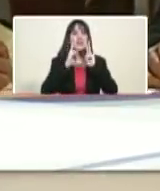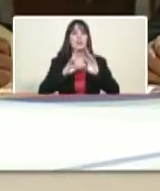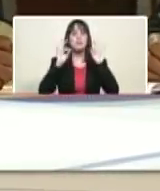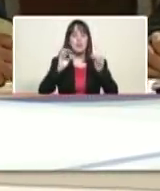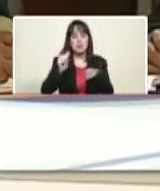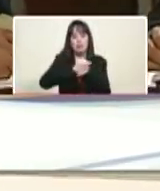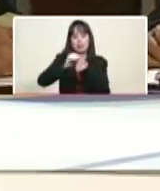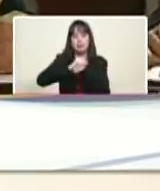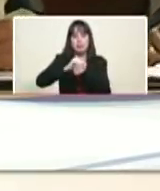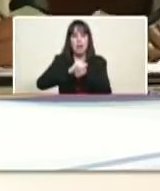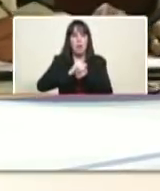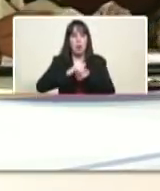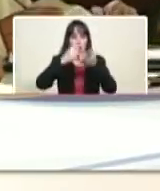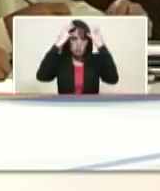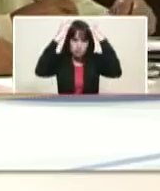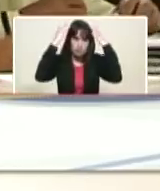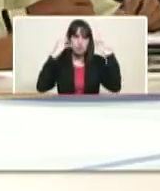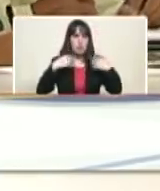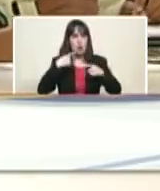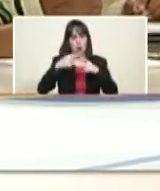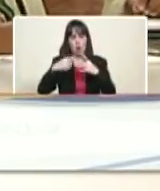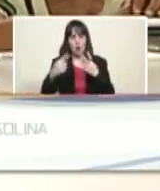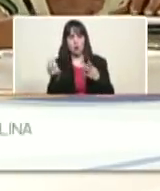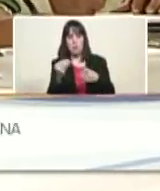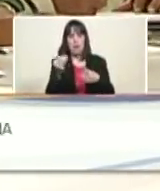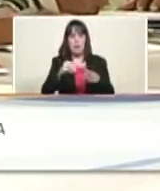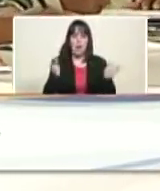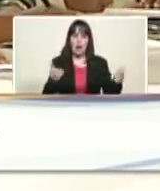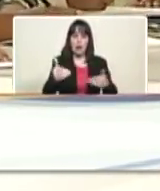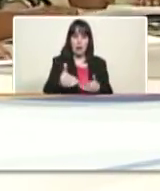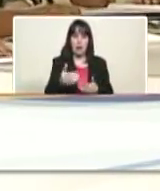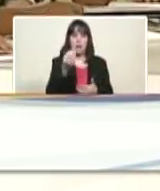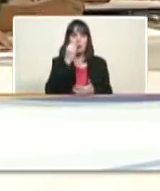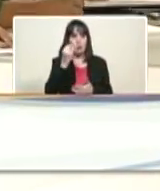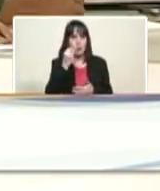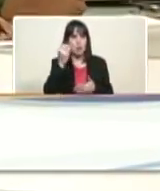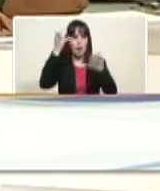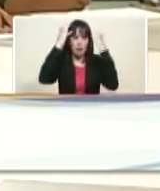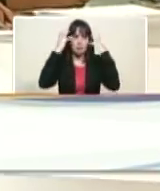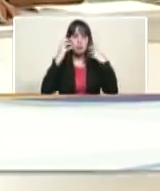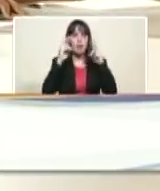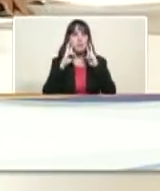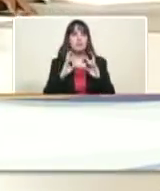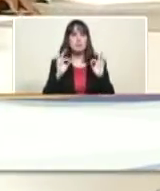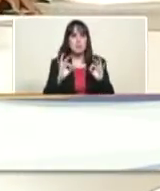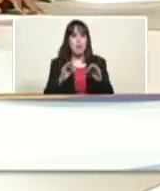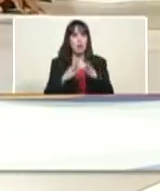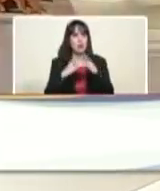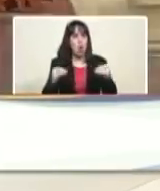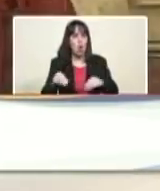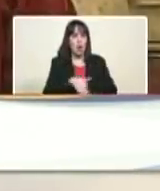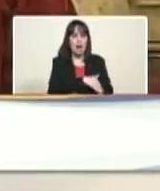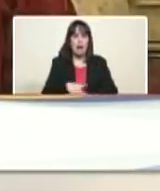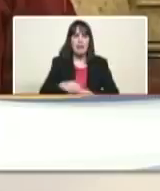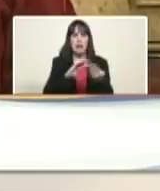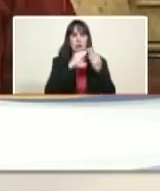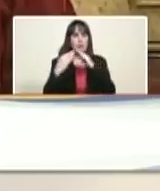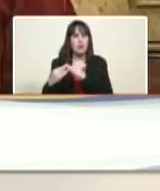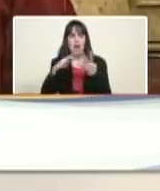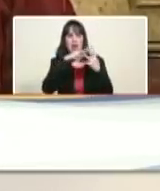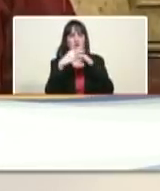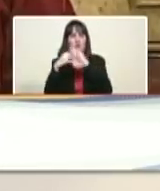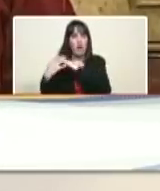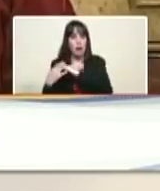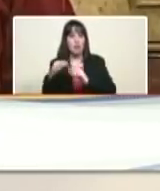fortalecer los CLAP, fortalecer los comités locales de abastecimiento y producción en su funcionamiento en cada barrio, en cada calle, en cada comunidad,